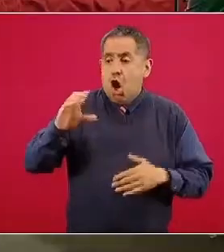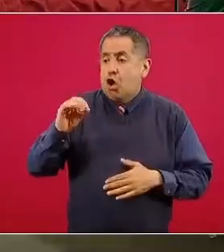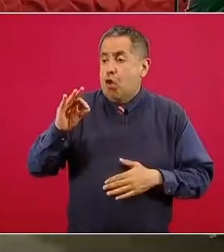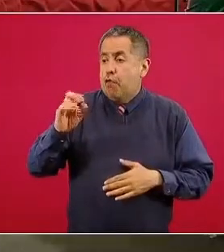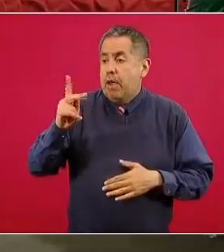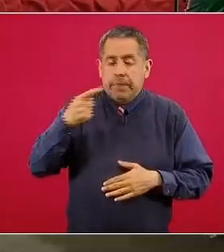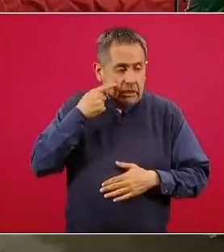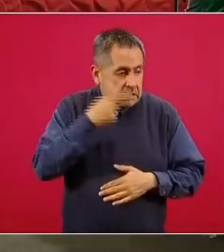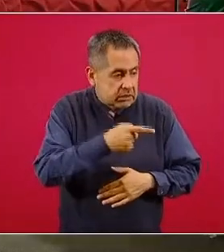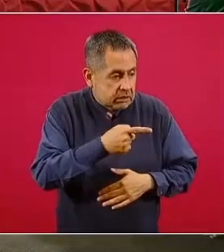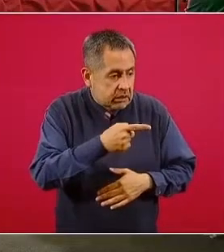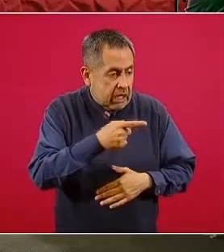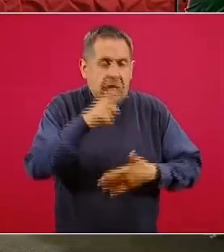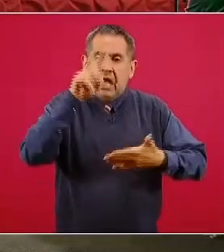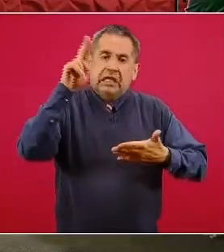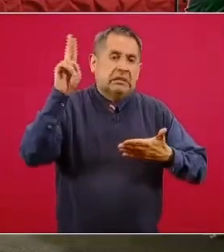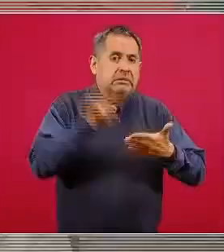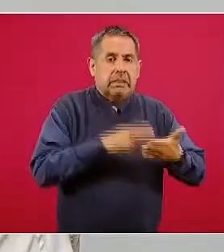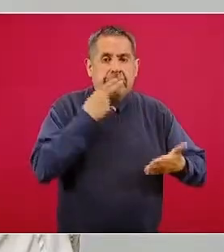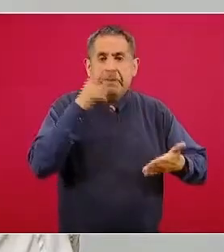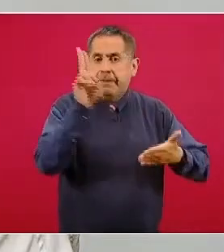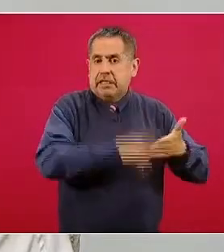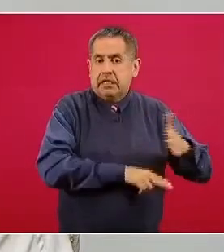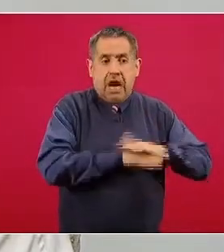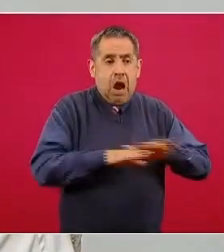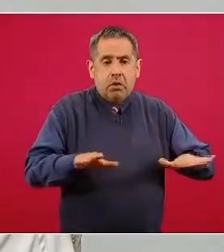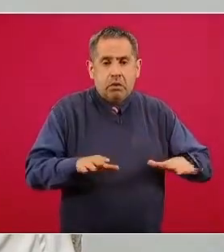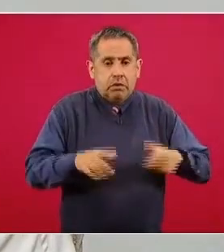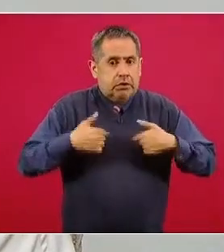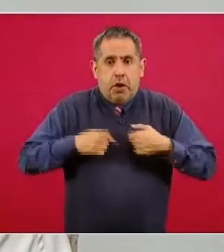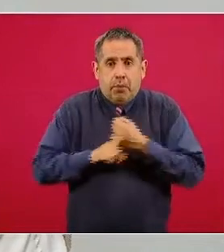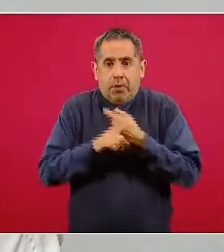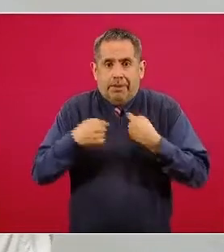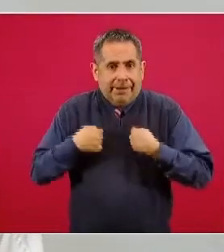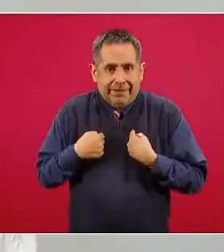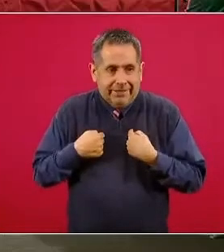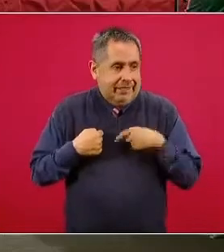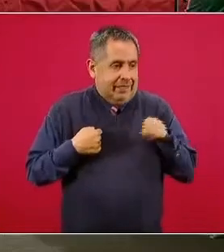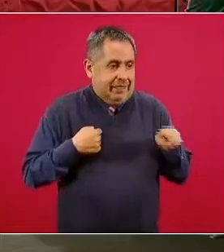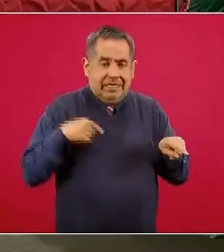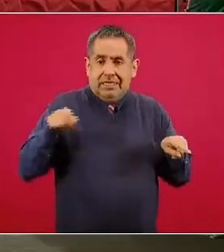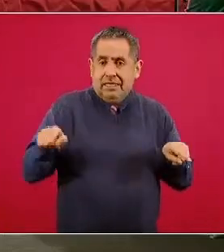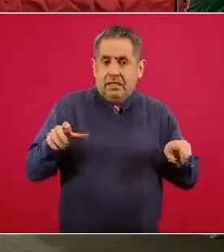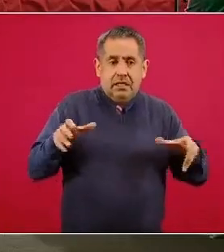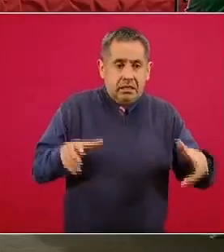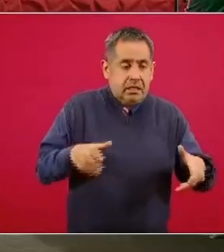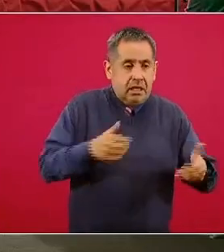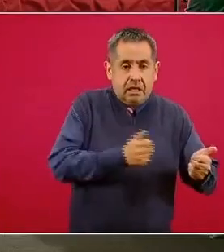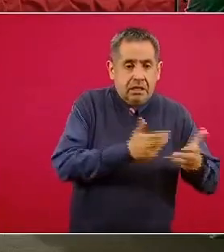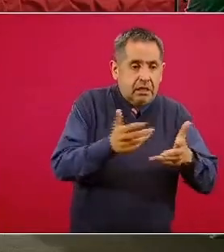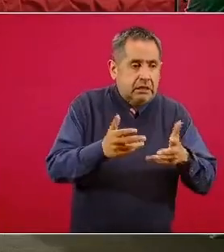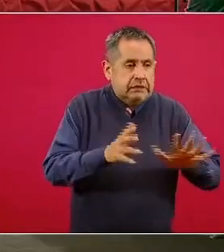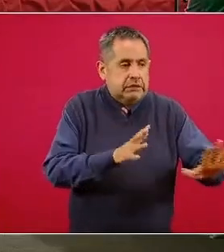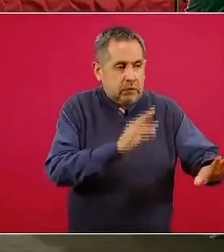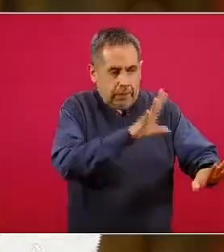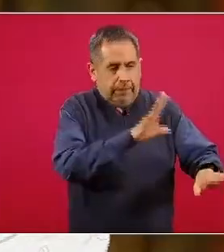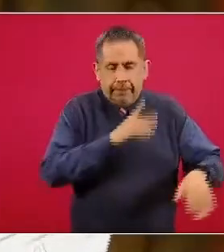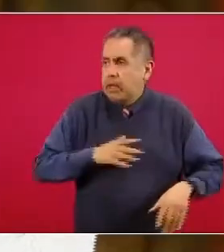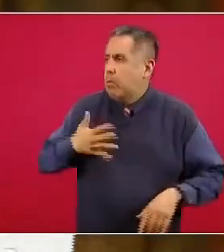cerraron. Eso es un asunto exclusivamente de la central de mezclas y que entonces está llevando medicamento de Sonora a